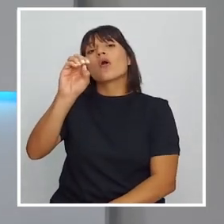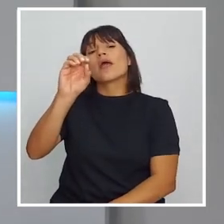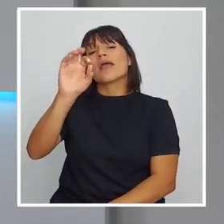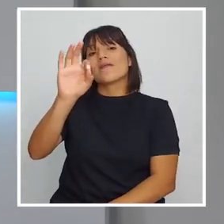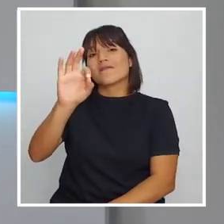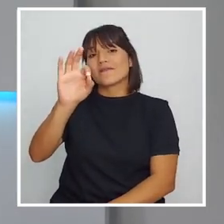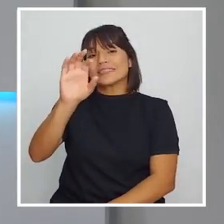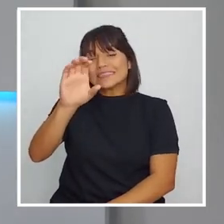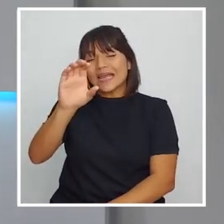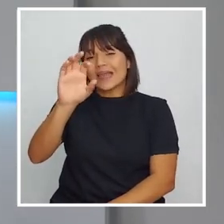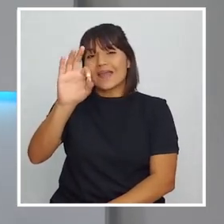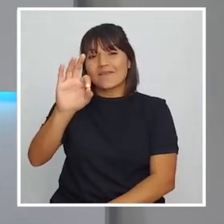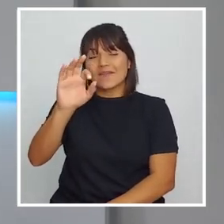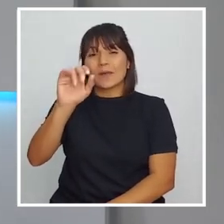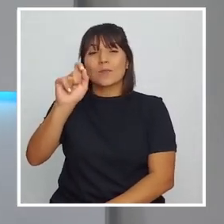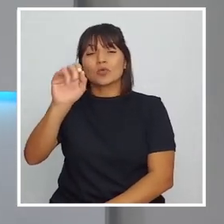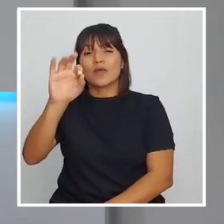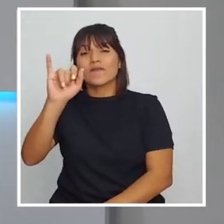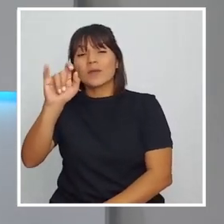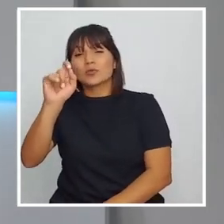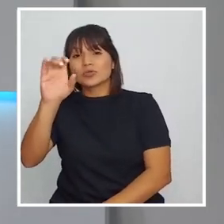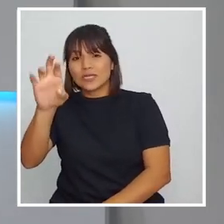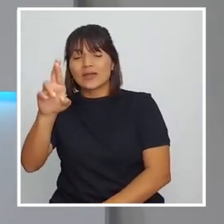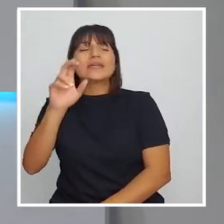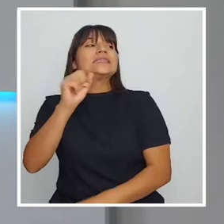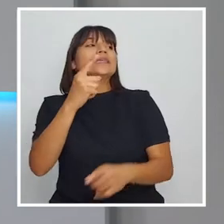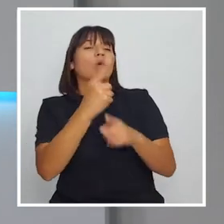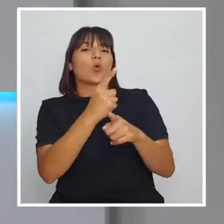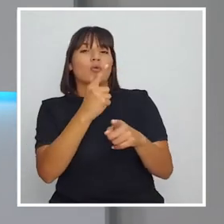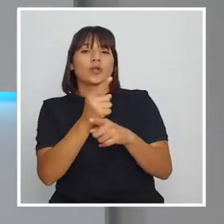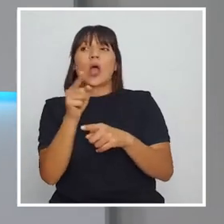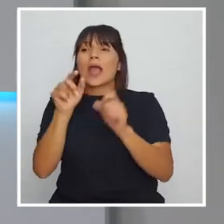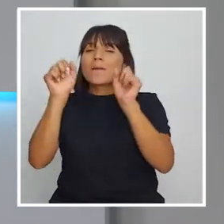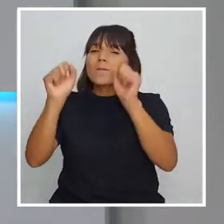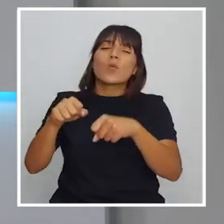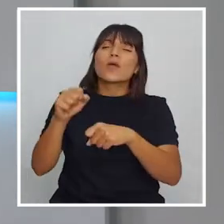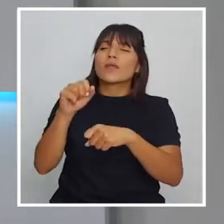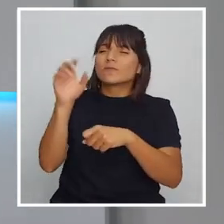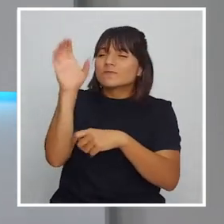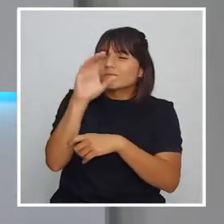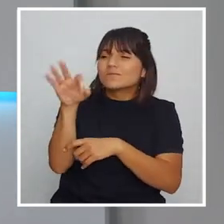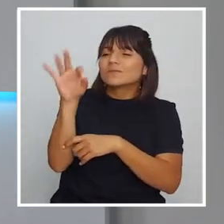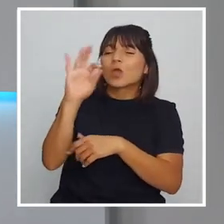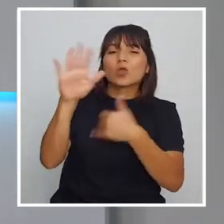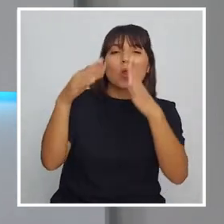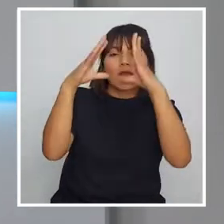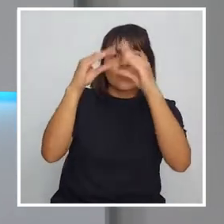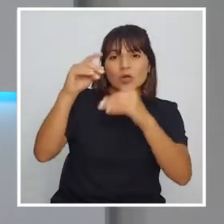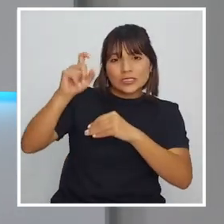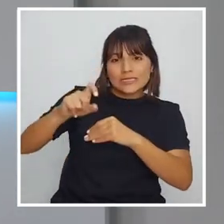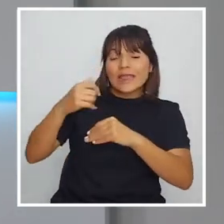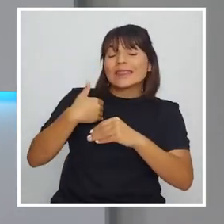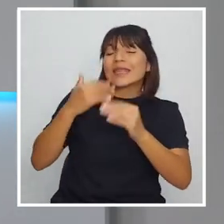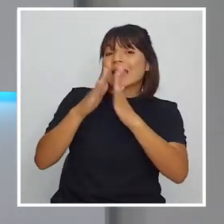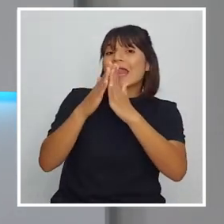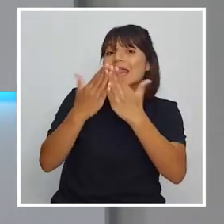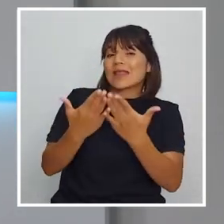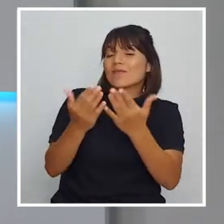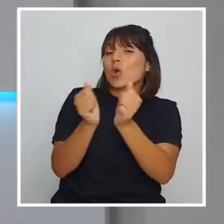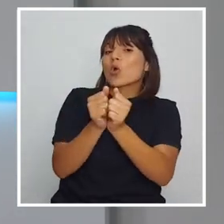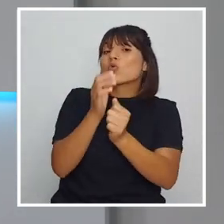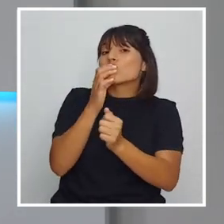www.ocf.fip.cr. Correcto. Exacto. Ahí pueden buscar toda la información necesaria. Hay un libro con recomendaciones también para que usted pueda